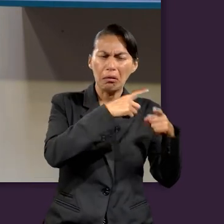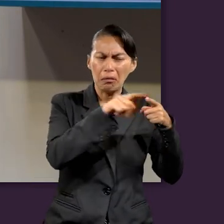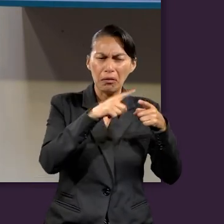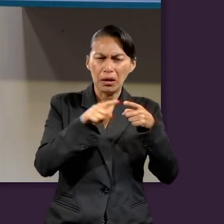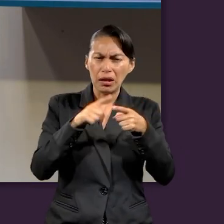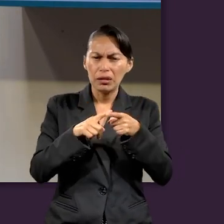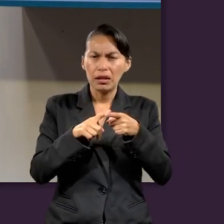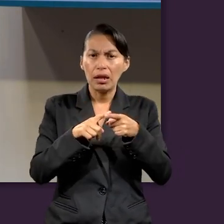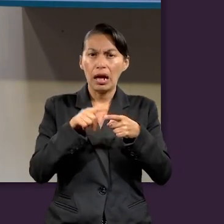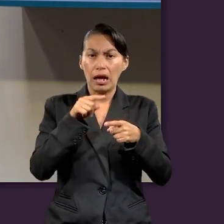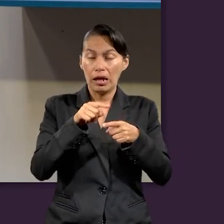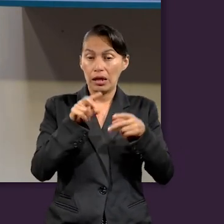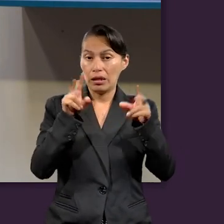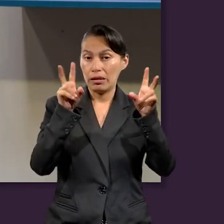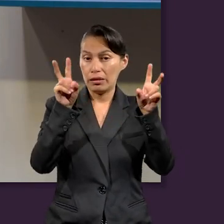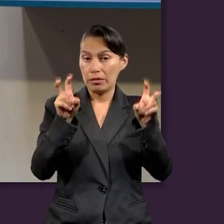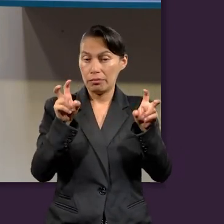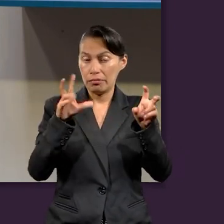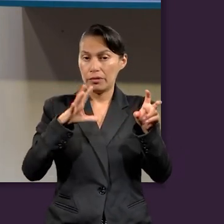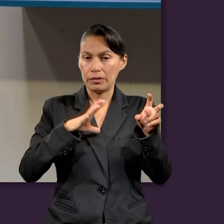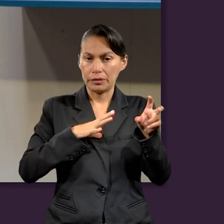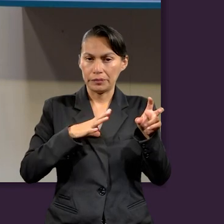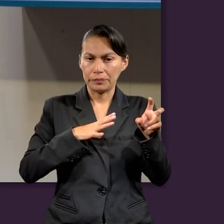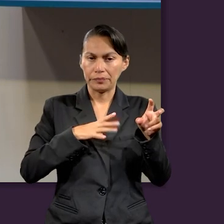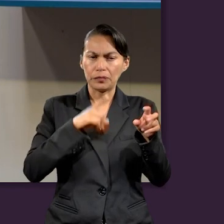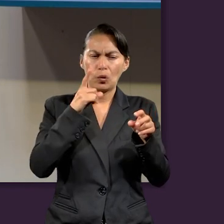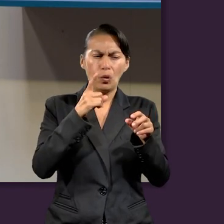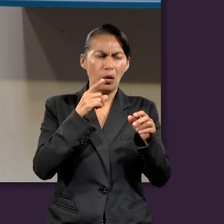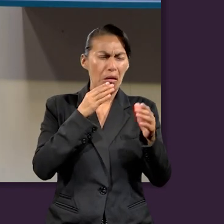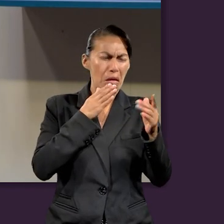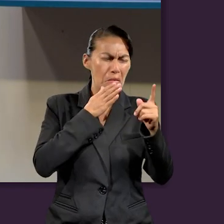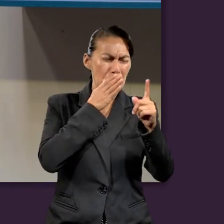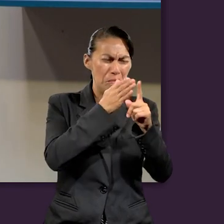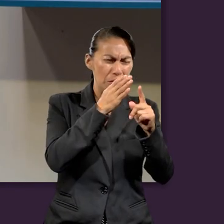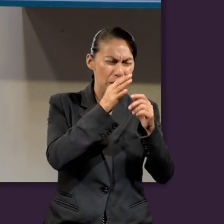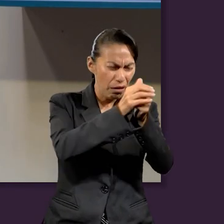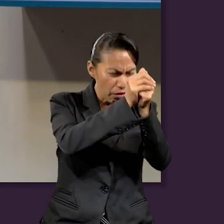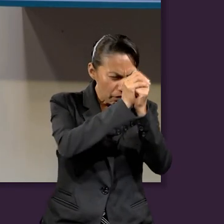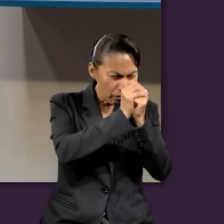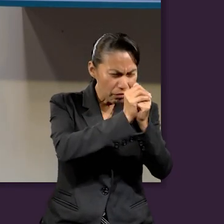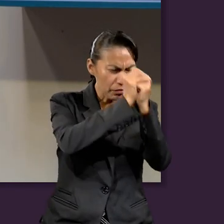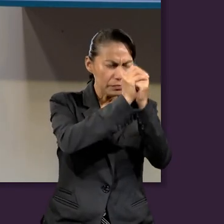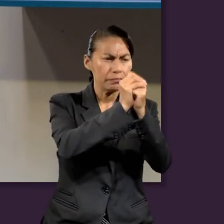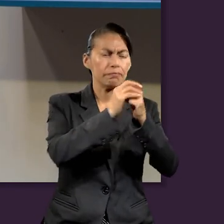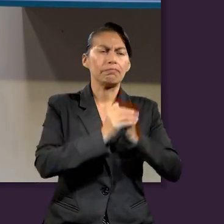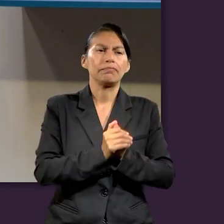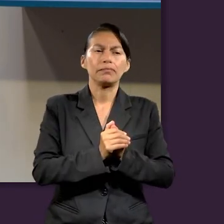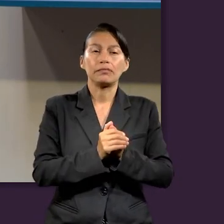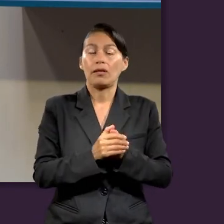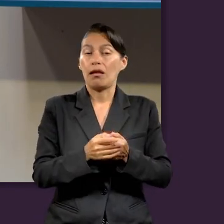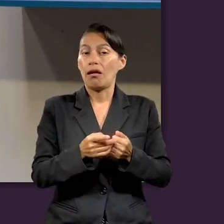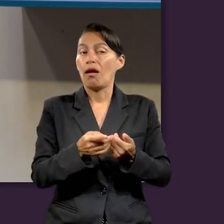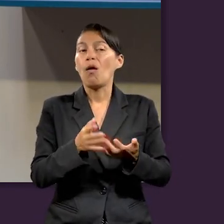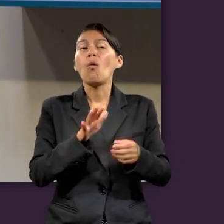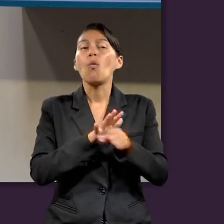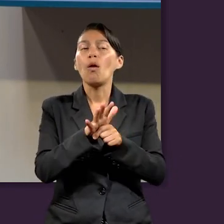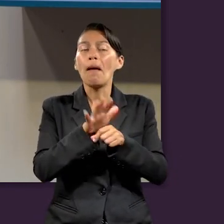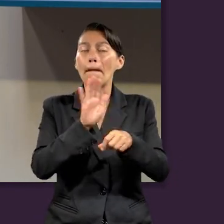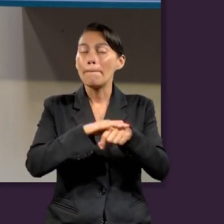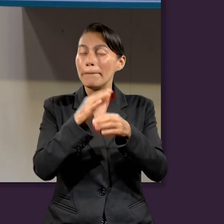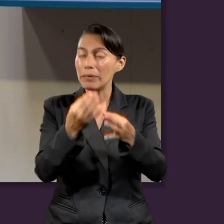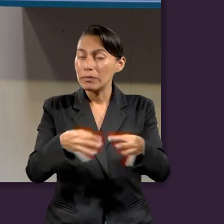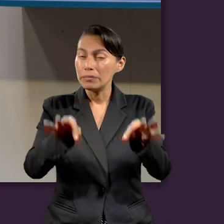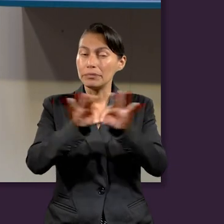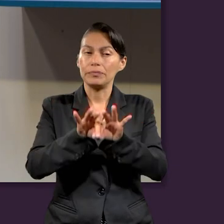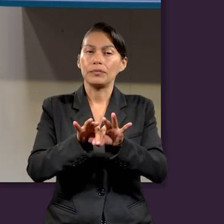diferentes símbolos y demás tiene un tema que va específicamente con la adoración. Es decir, tus